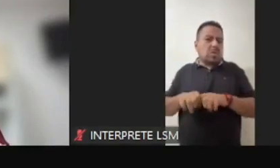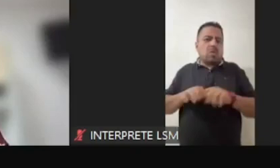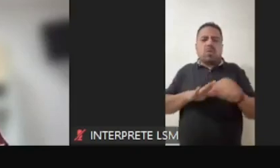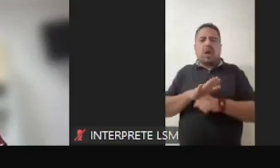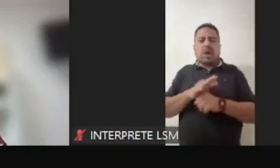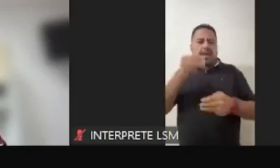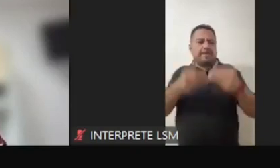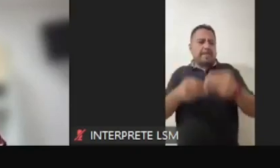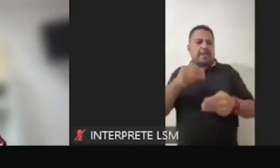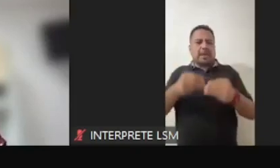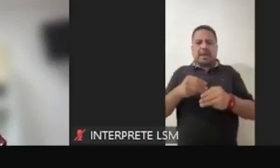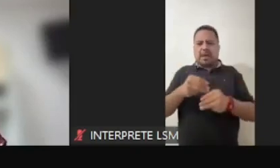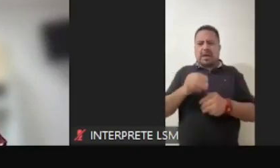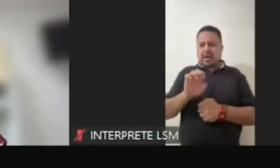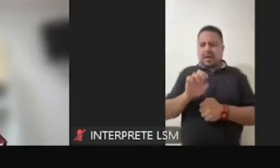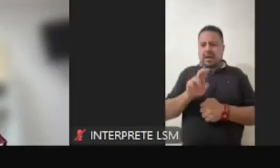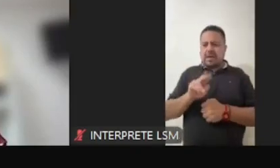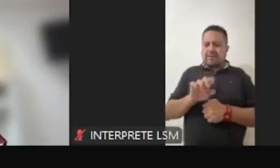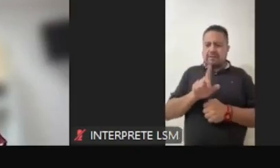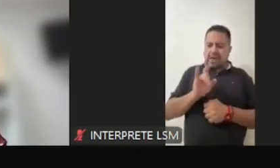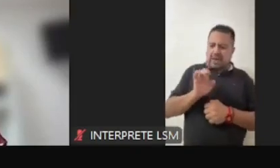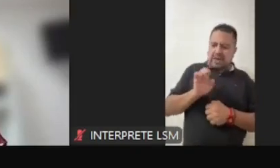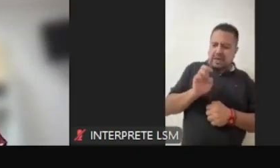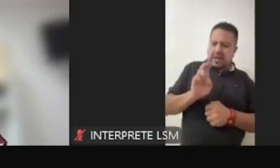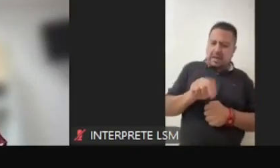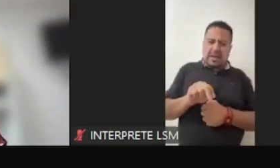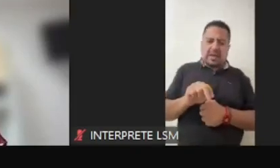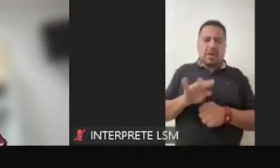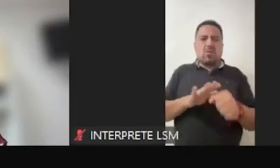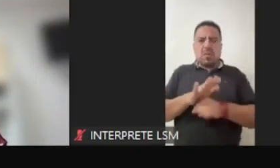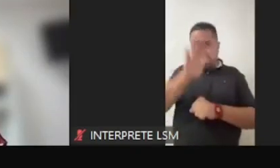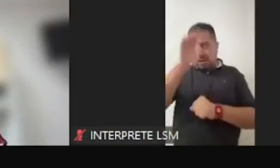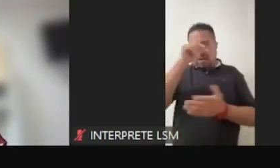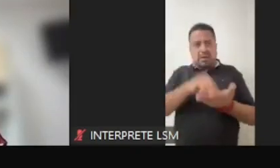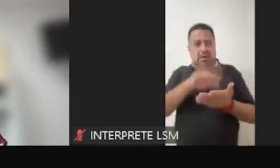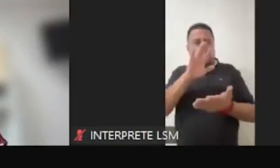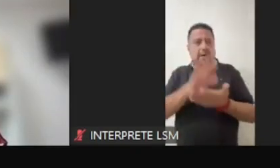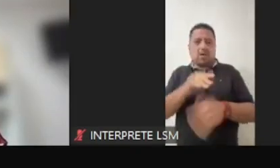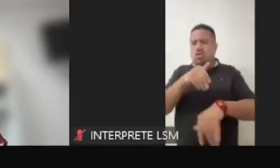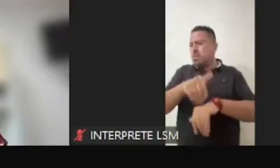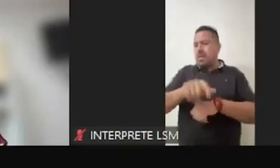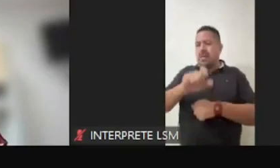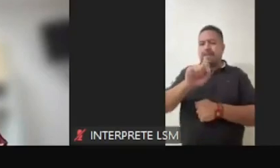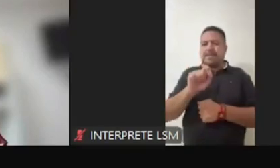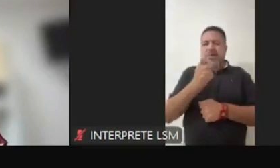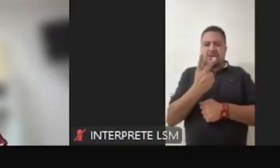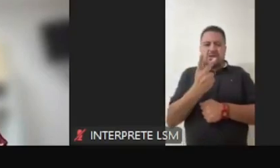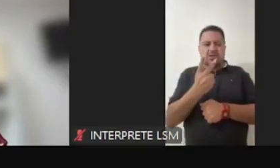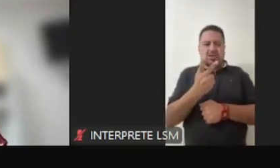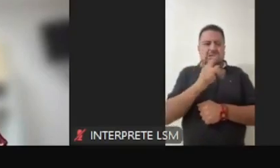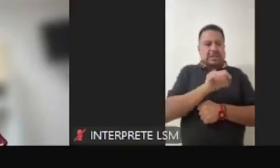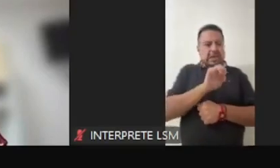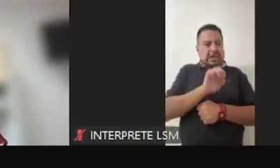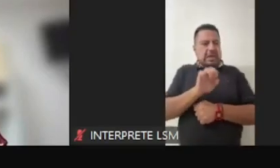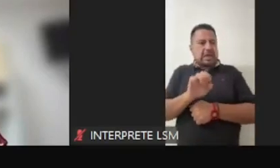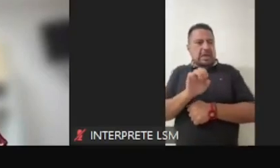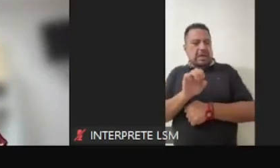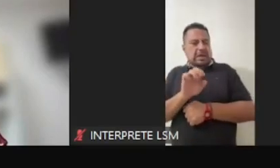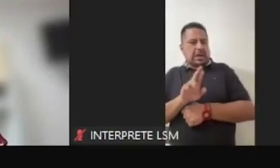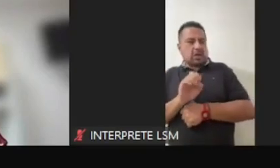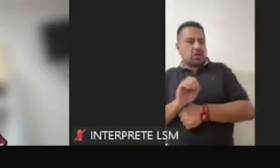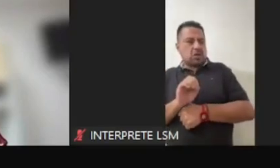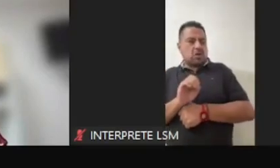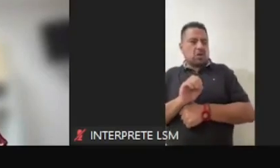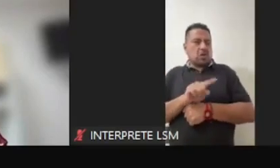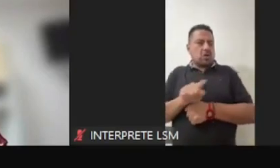magistrada Evelyn Rodríguez chinol en términos del acuerdo 22 tee gr